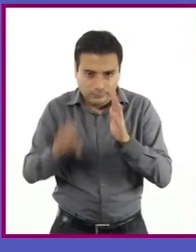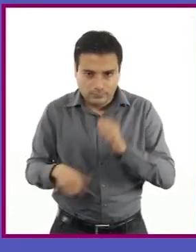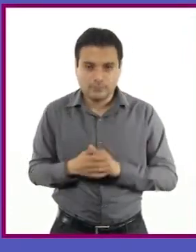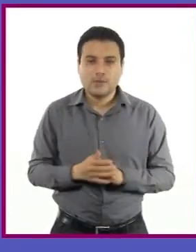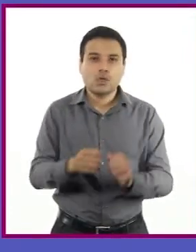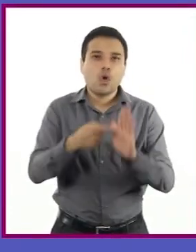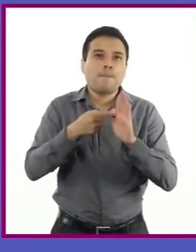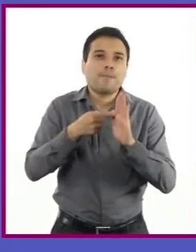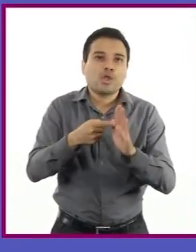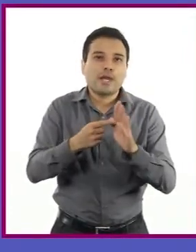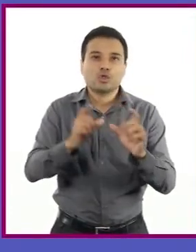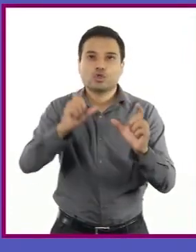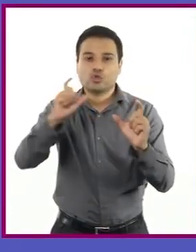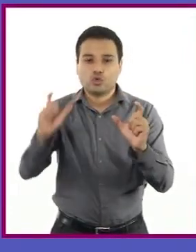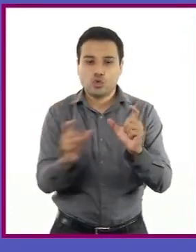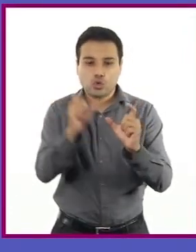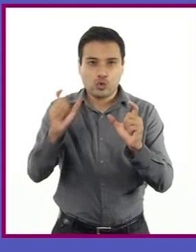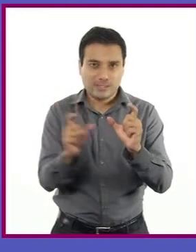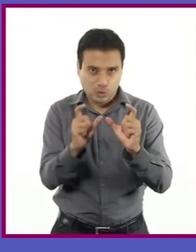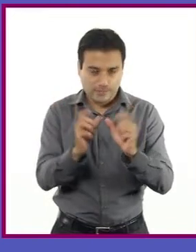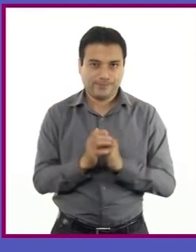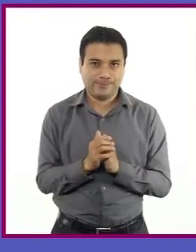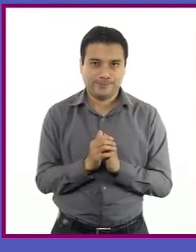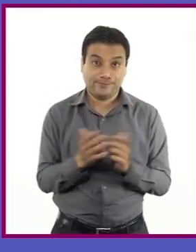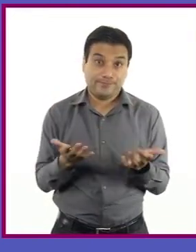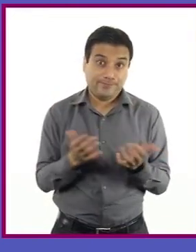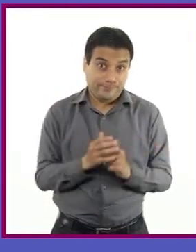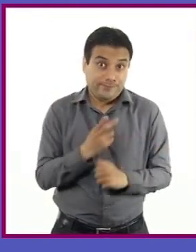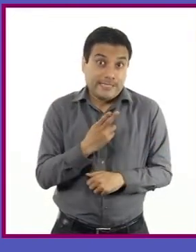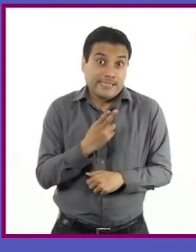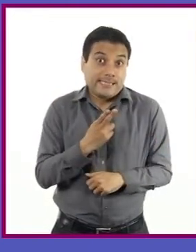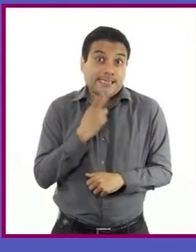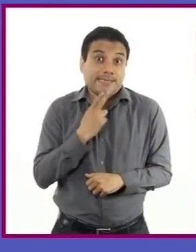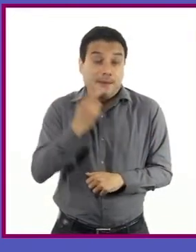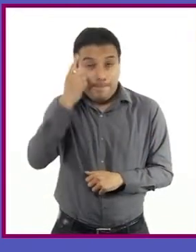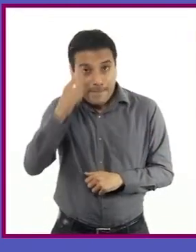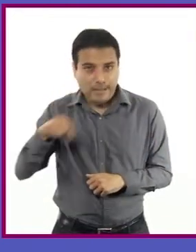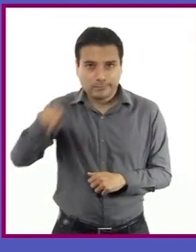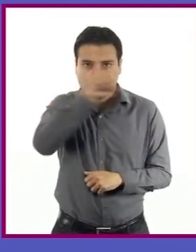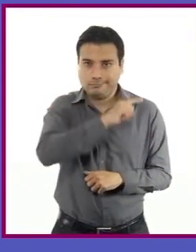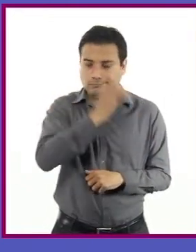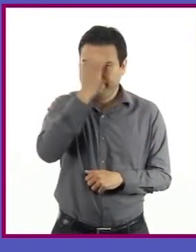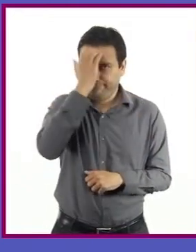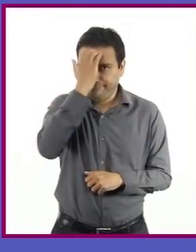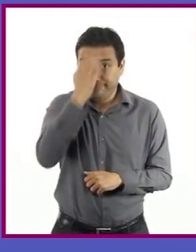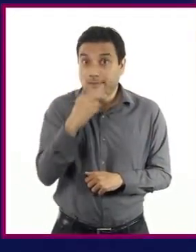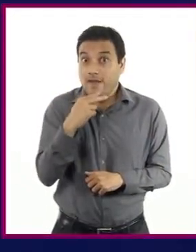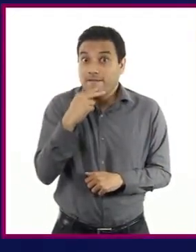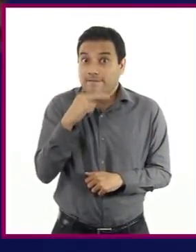modelos de conjugaciones, siempre útiles para el conocimiento de los verbos.